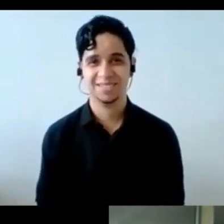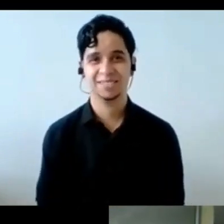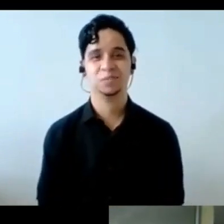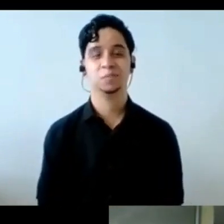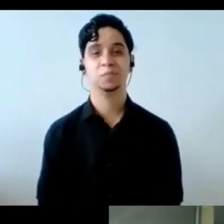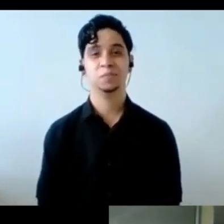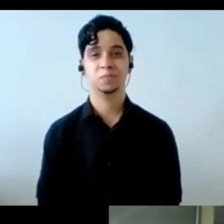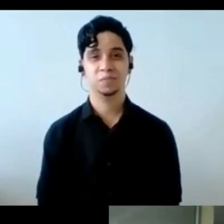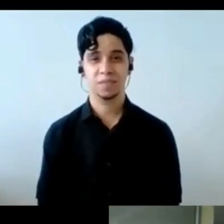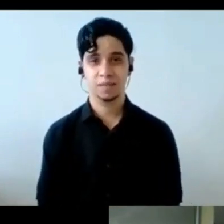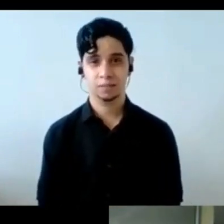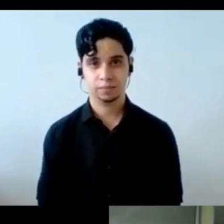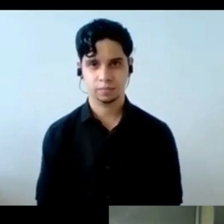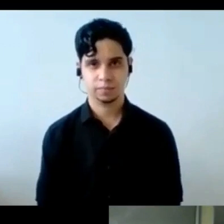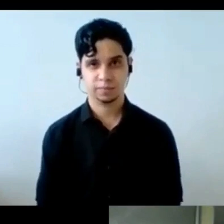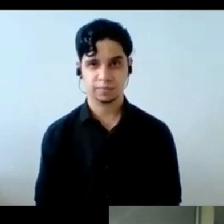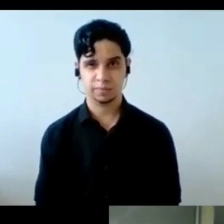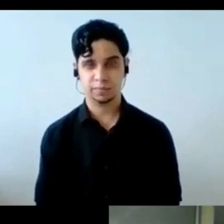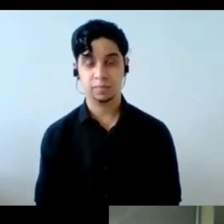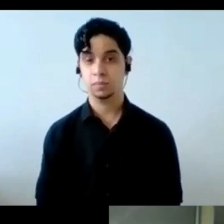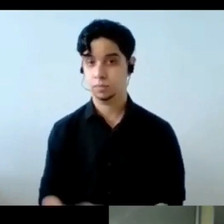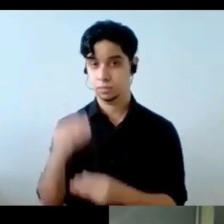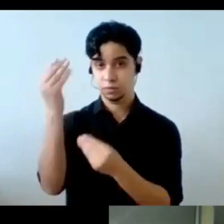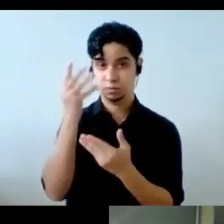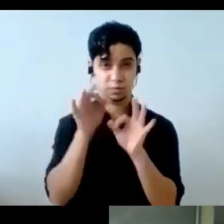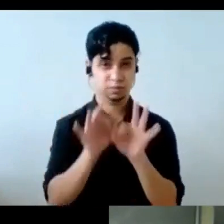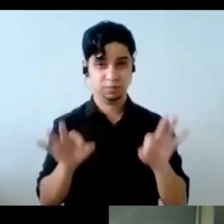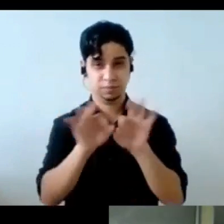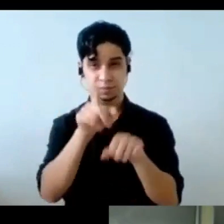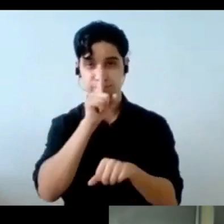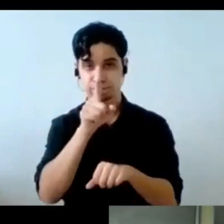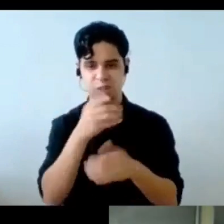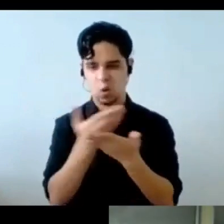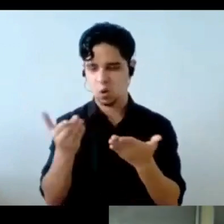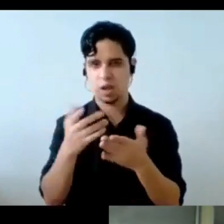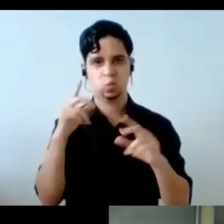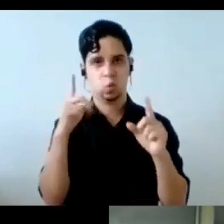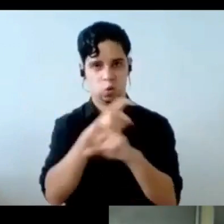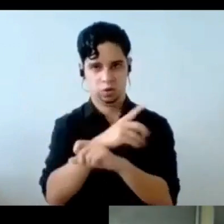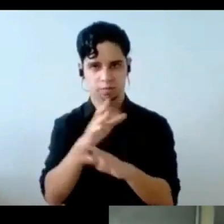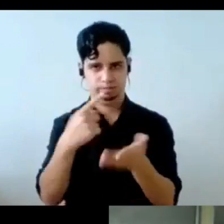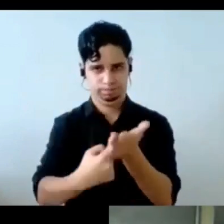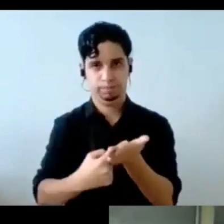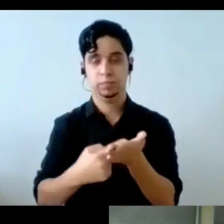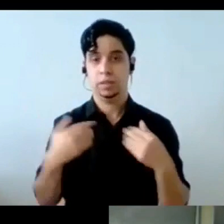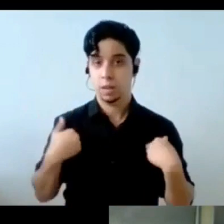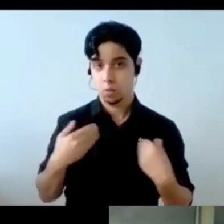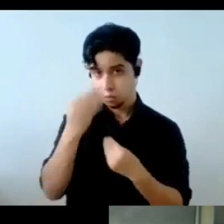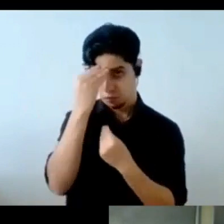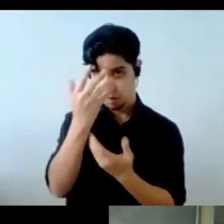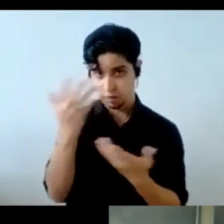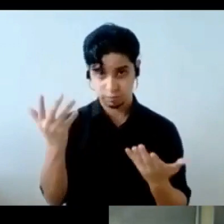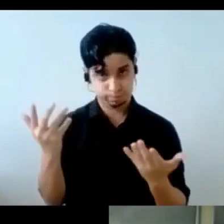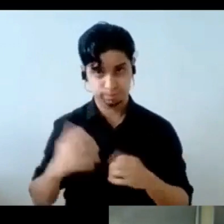hablando de detalles así importantes también, ¿verdad? De curiosidades, tenemos la información